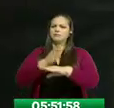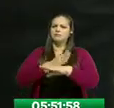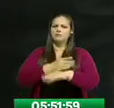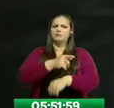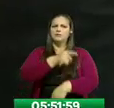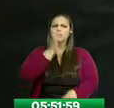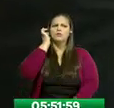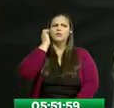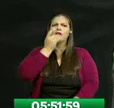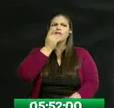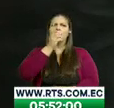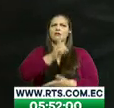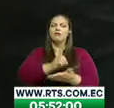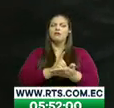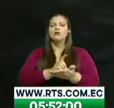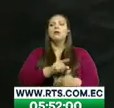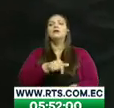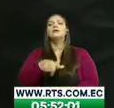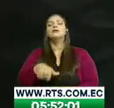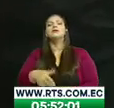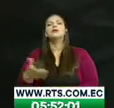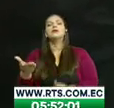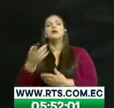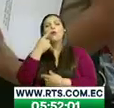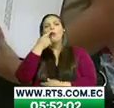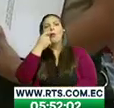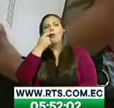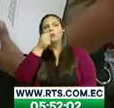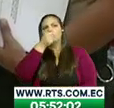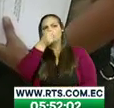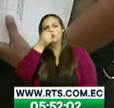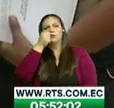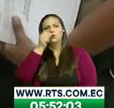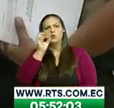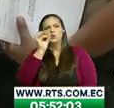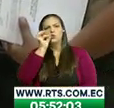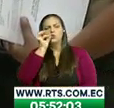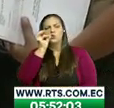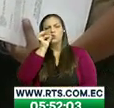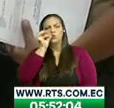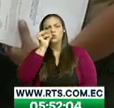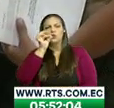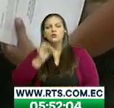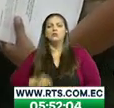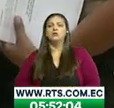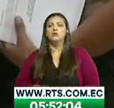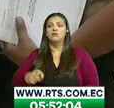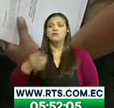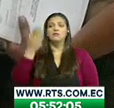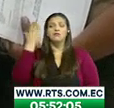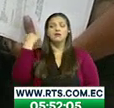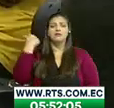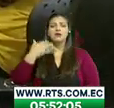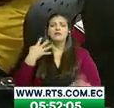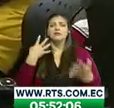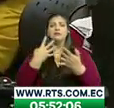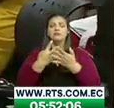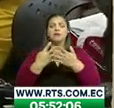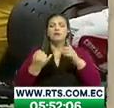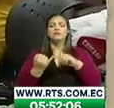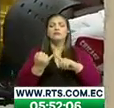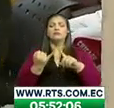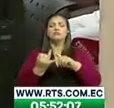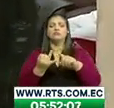por tenencia de sustancias sujetas a fiscalización y ya contaba también con 3 antecedentes relacionados al